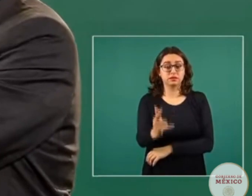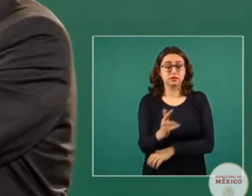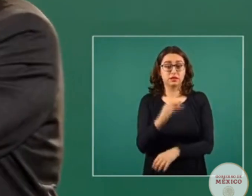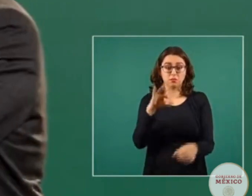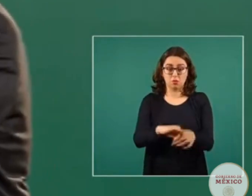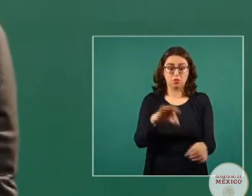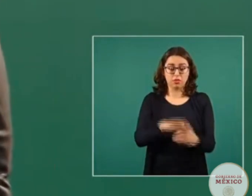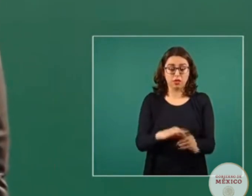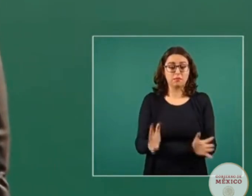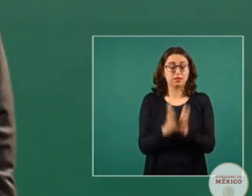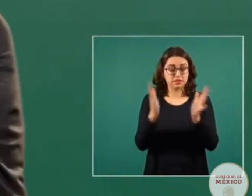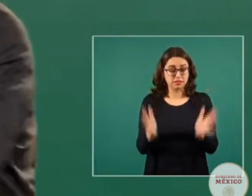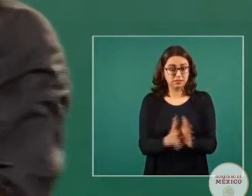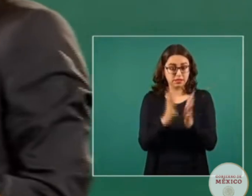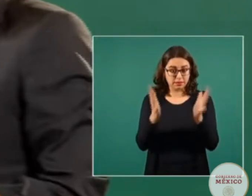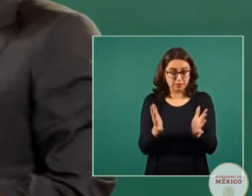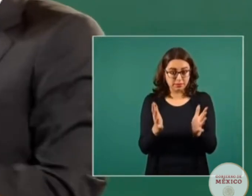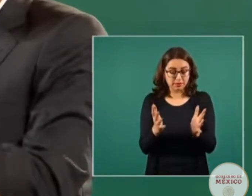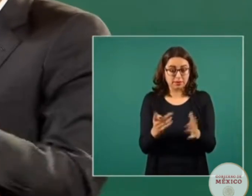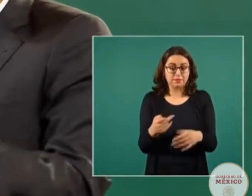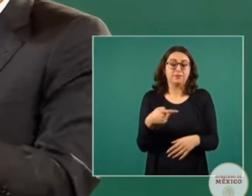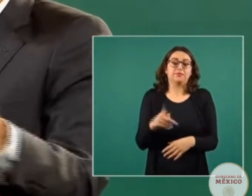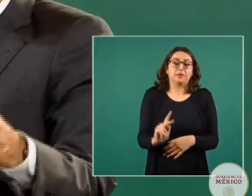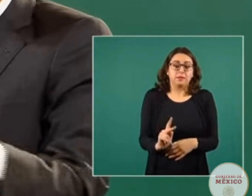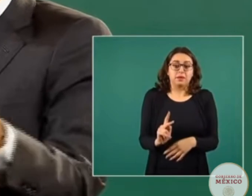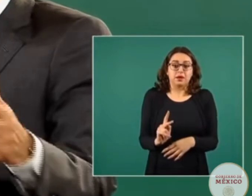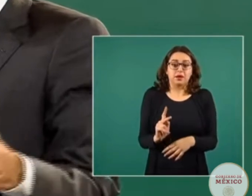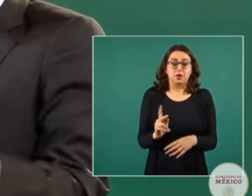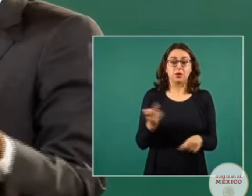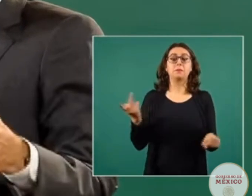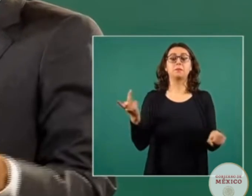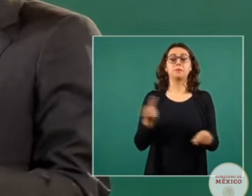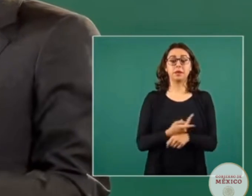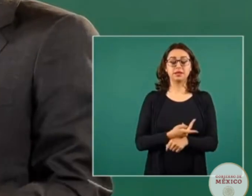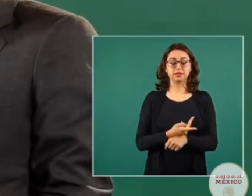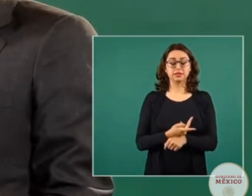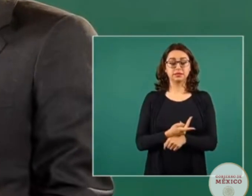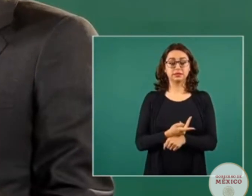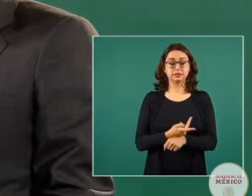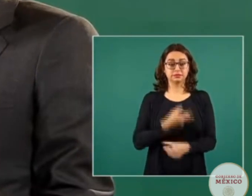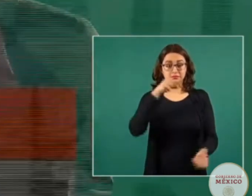Pero de todas maneras, en los hechos, en la práctica,